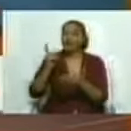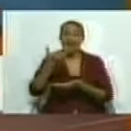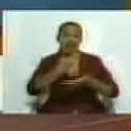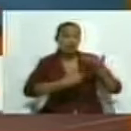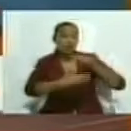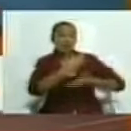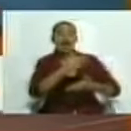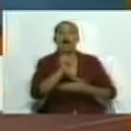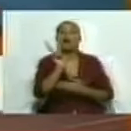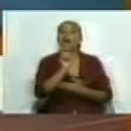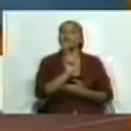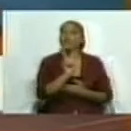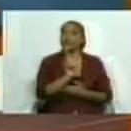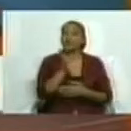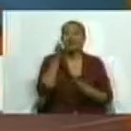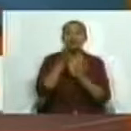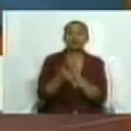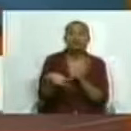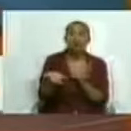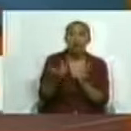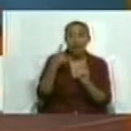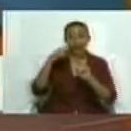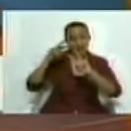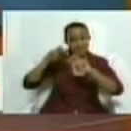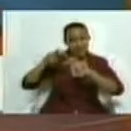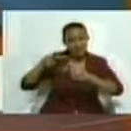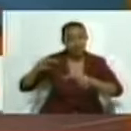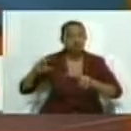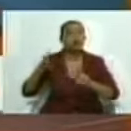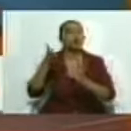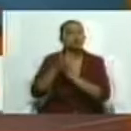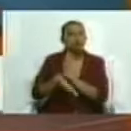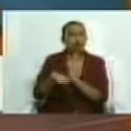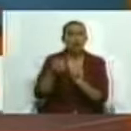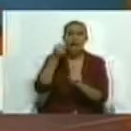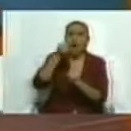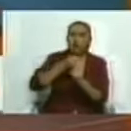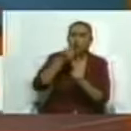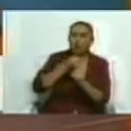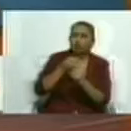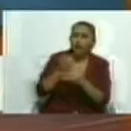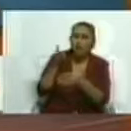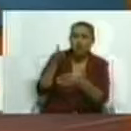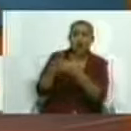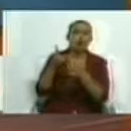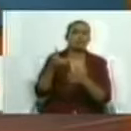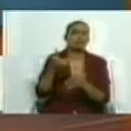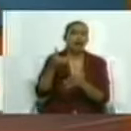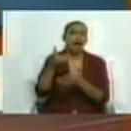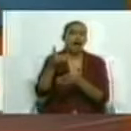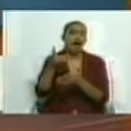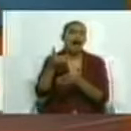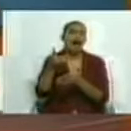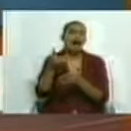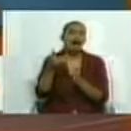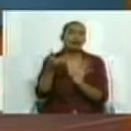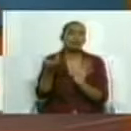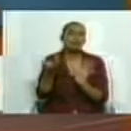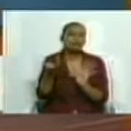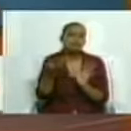estas dos áreas trascendentales para la lucha contra el delito Por qué si eso tiene que ser una obligación la